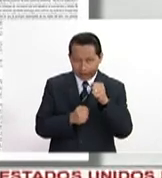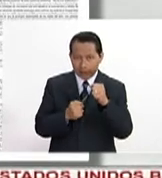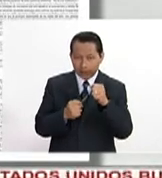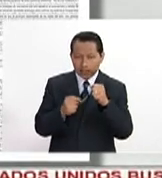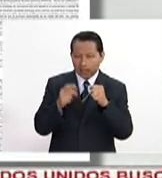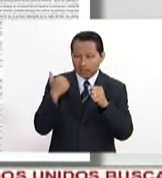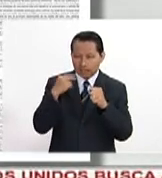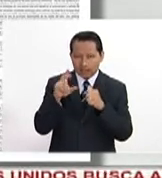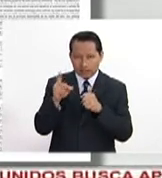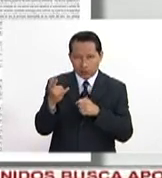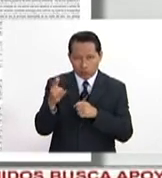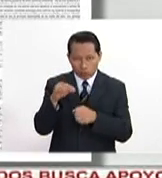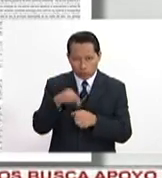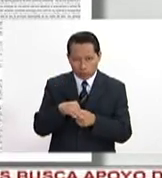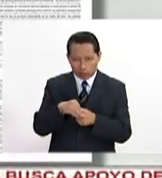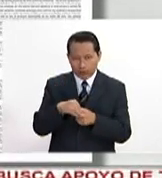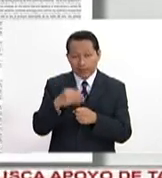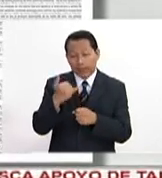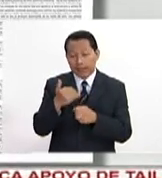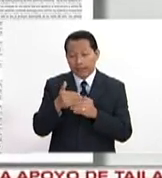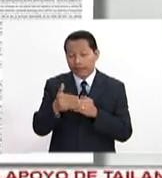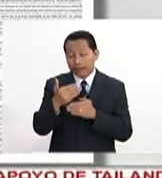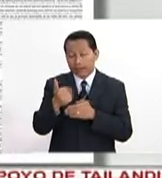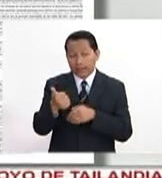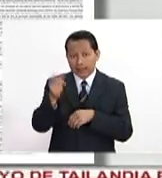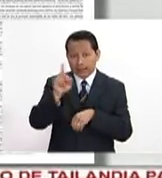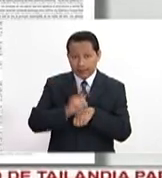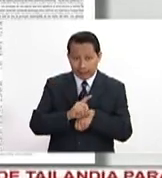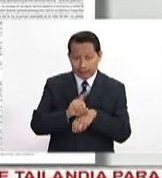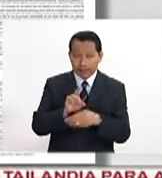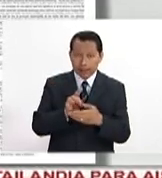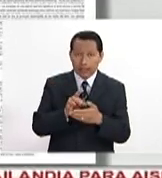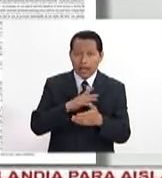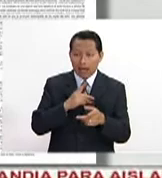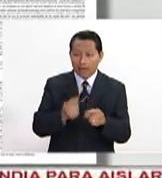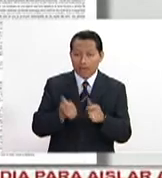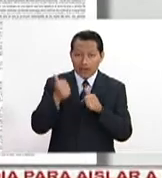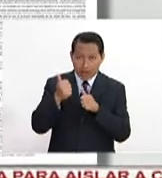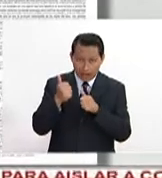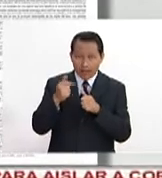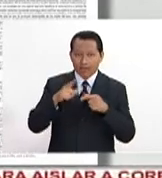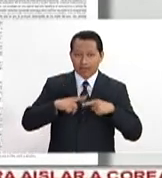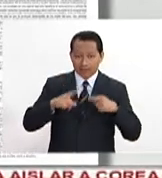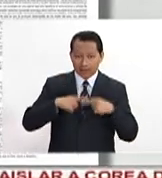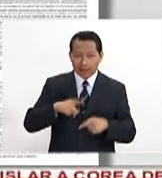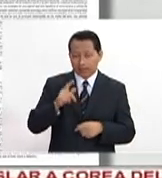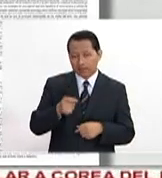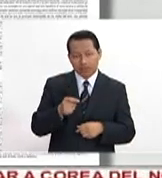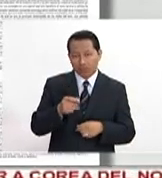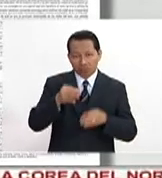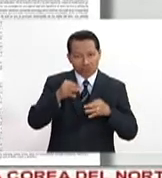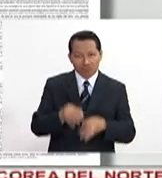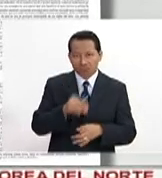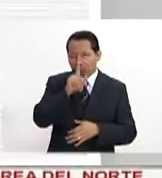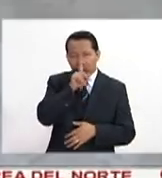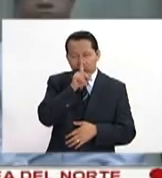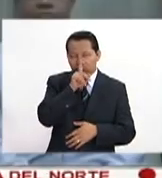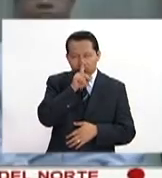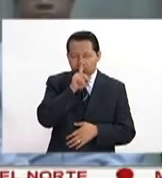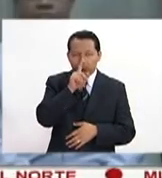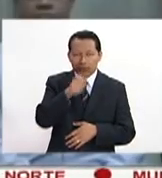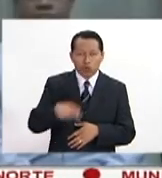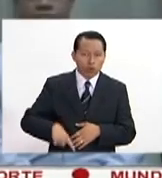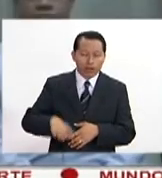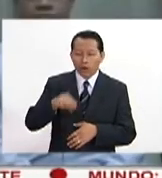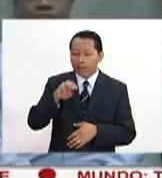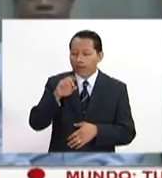de julio y que 6 días después la destituyó de su cargo de fiscal, es un cuerpo ilegítimo. Agregó que el gobierno